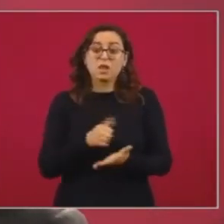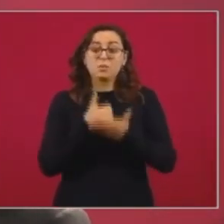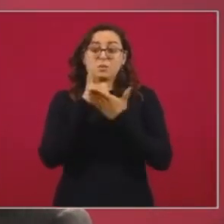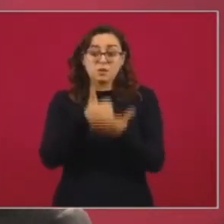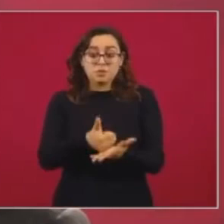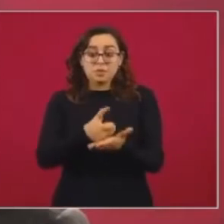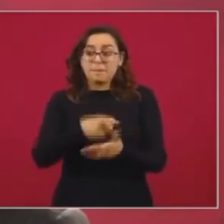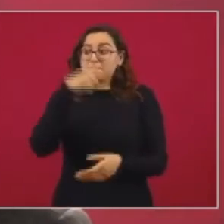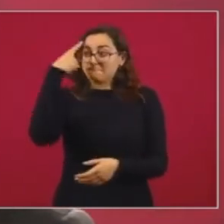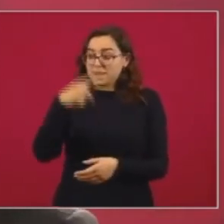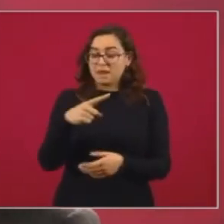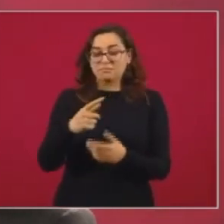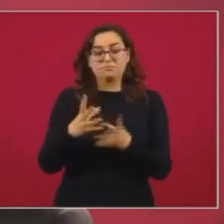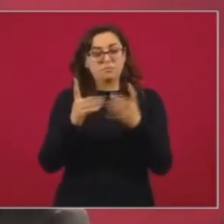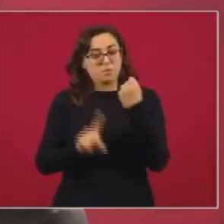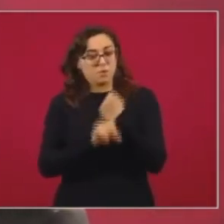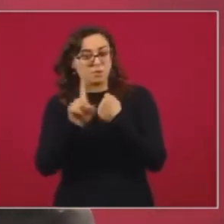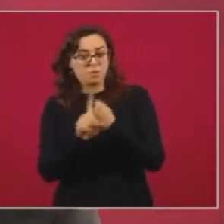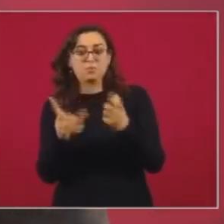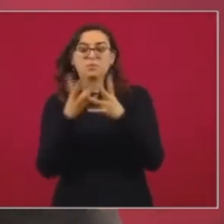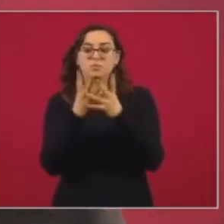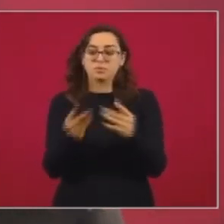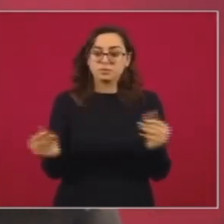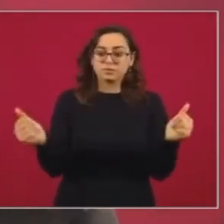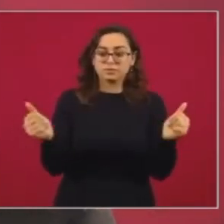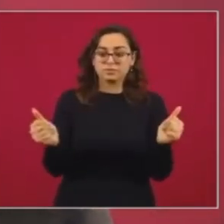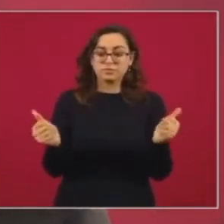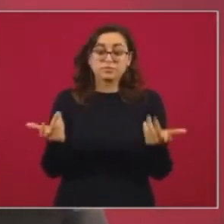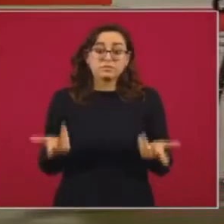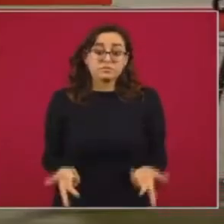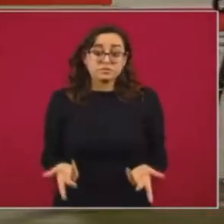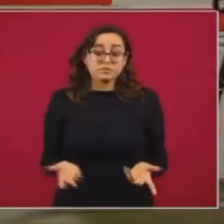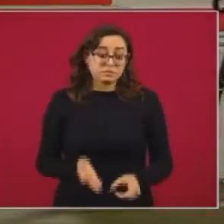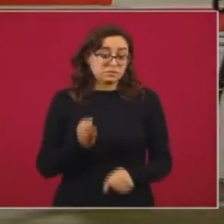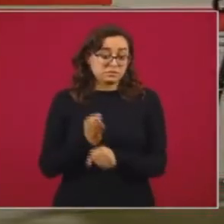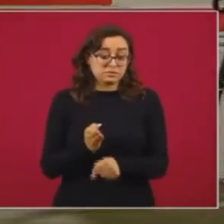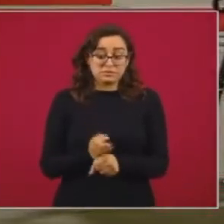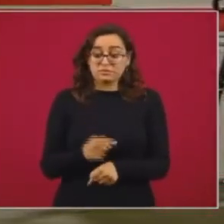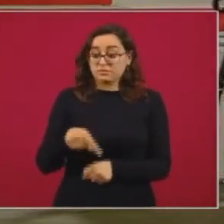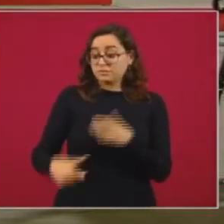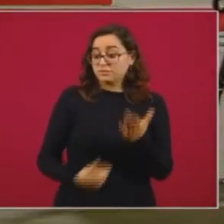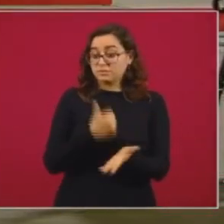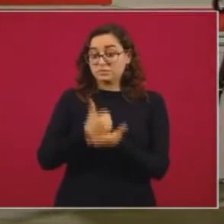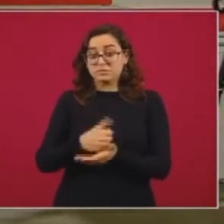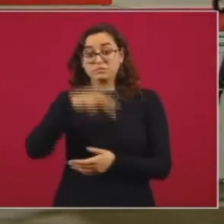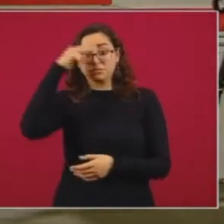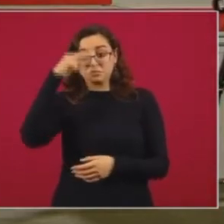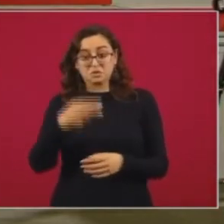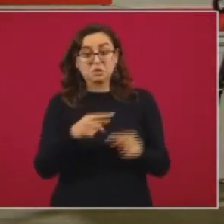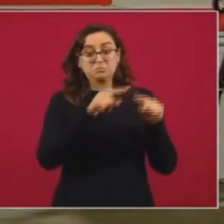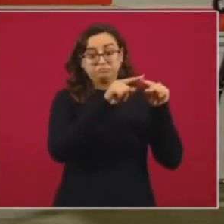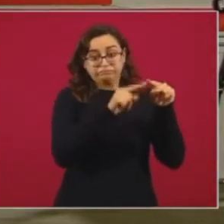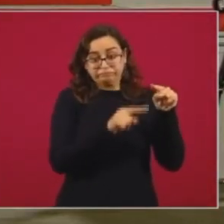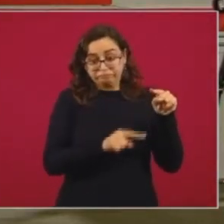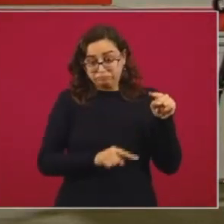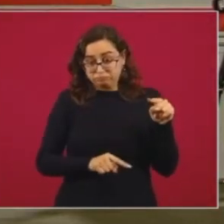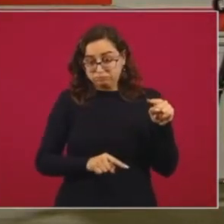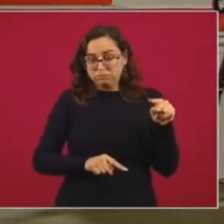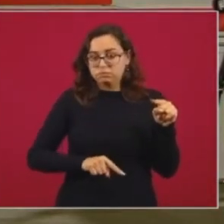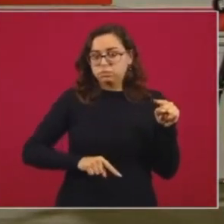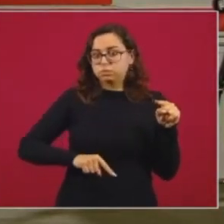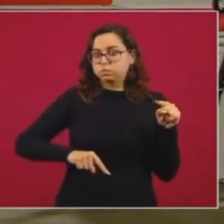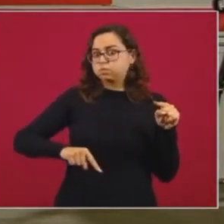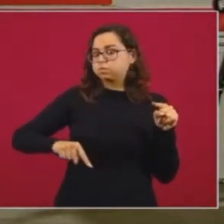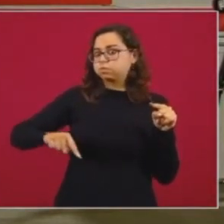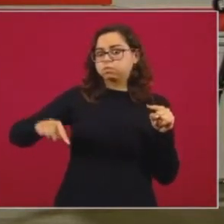enfatizamos en la Ciudad de México por la trayectoria que vemos, como ha dicho la doctora Sheinbaum, del crecimiento en el número de hospitalizaciones